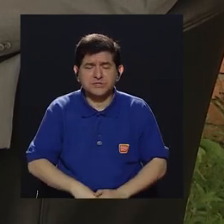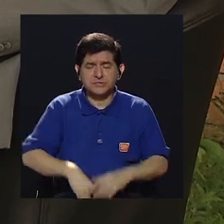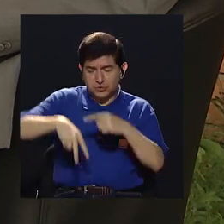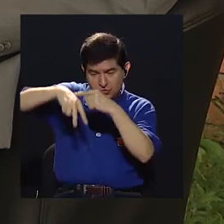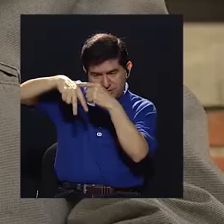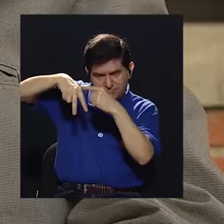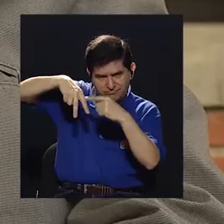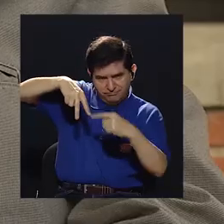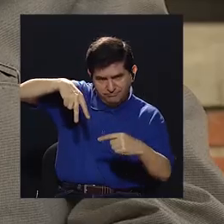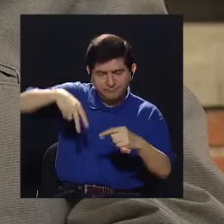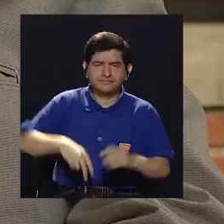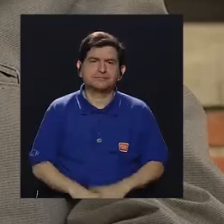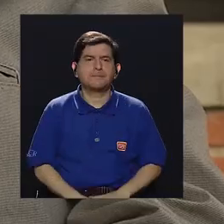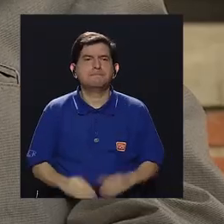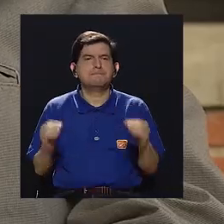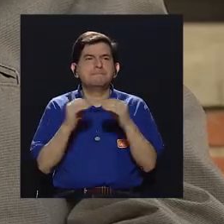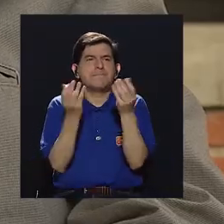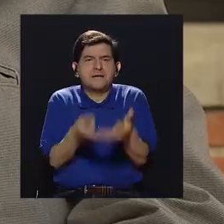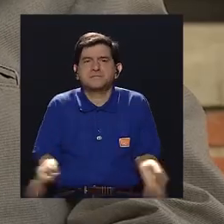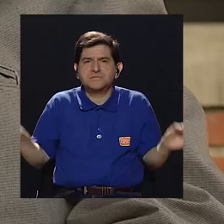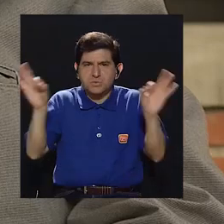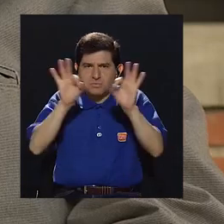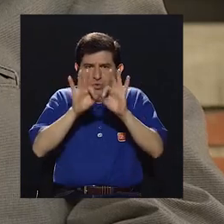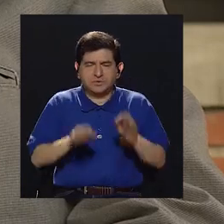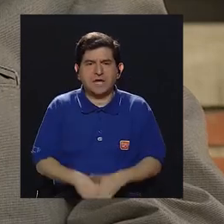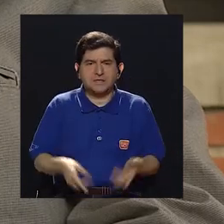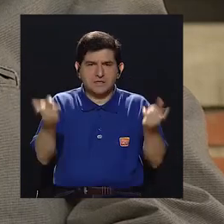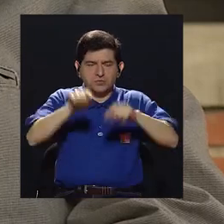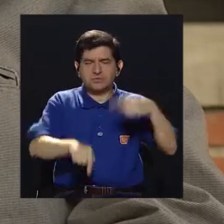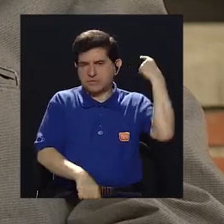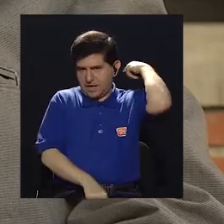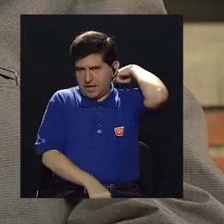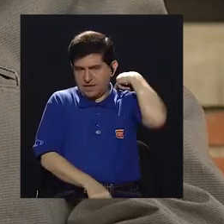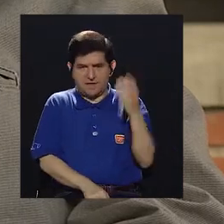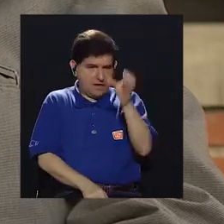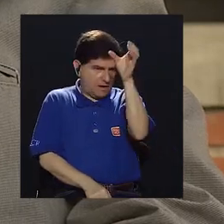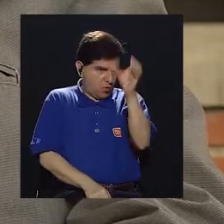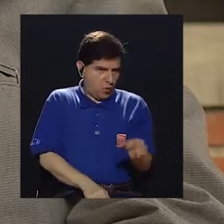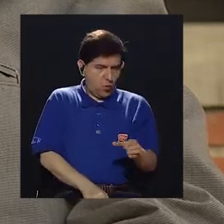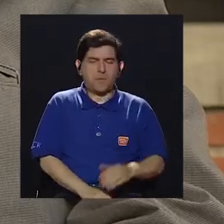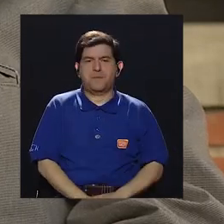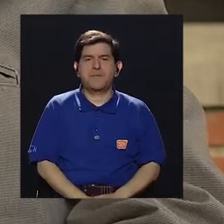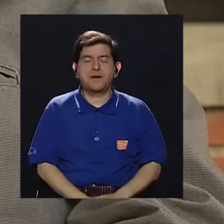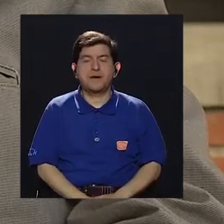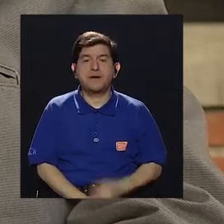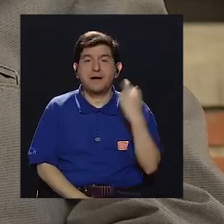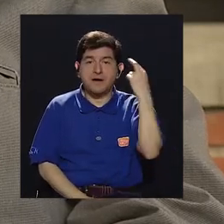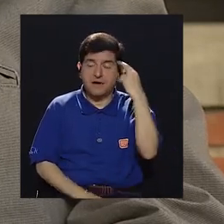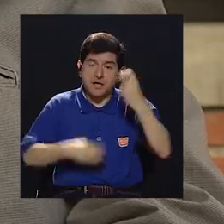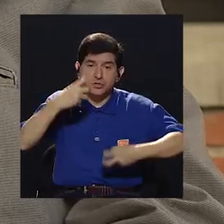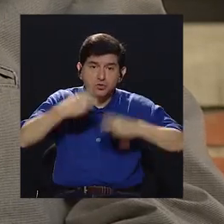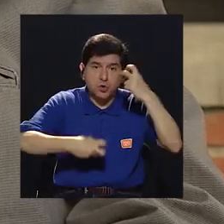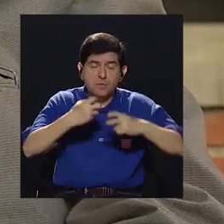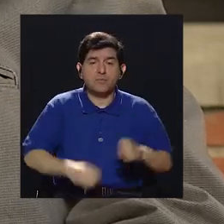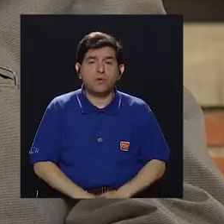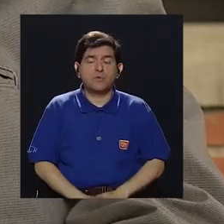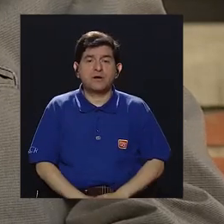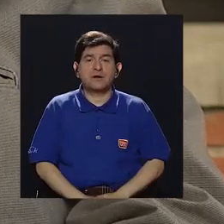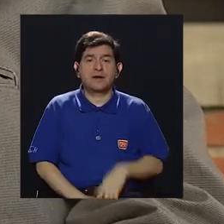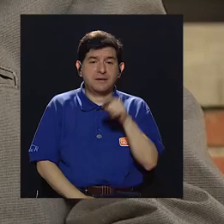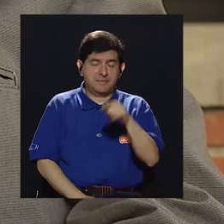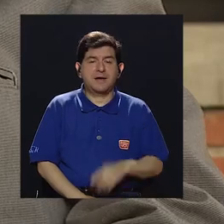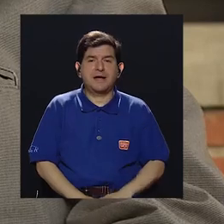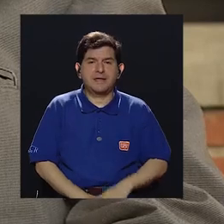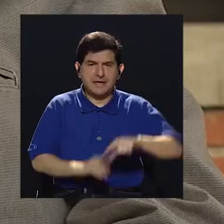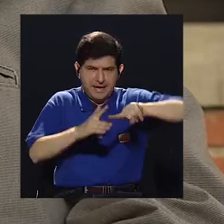nervio, ¿eh? Los más significativos son las que se producen en la columna, como decir, los que causan problemas en el tronco del